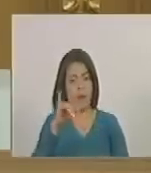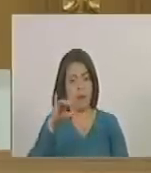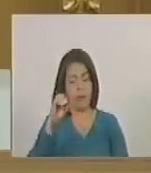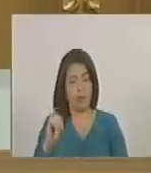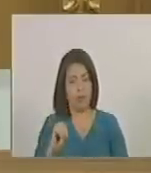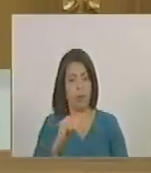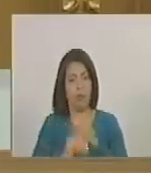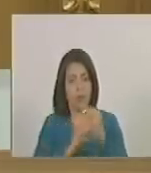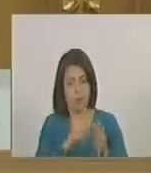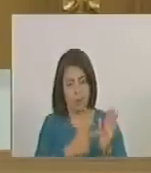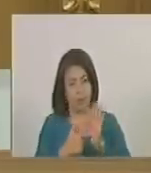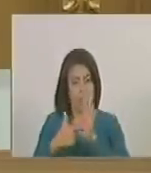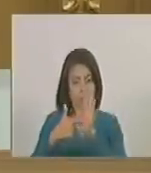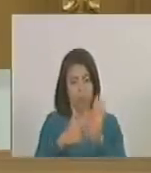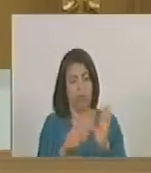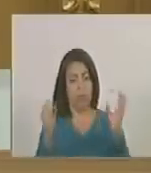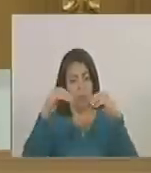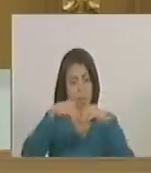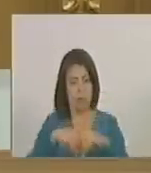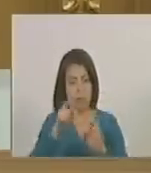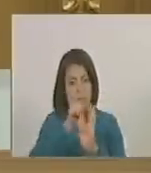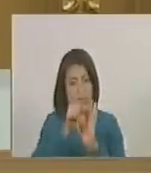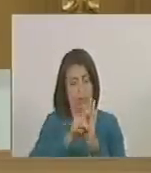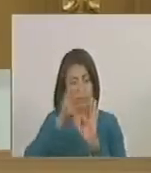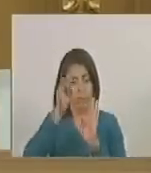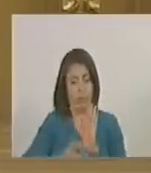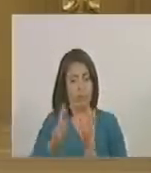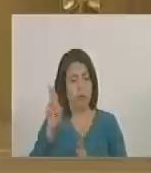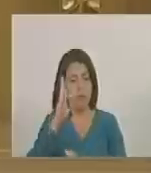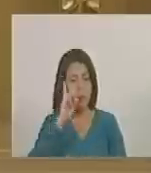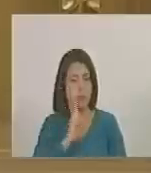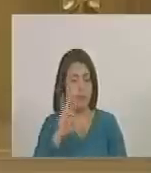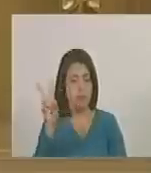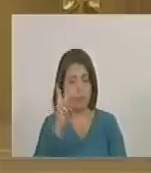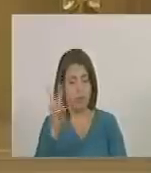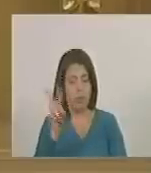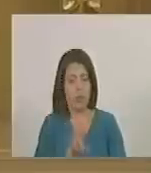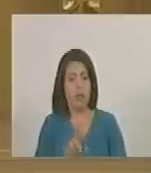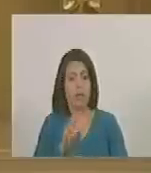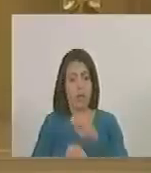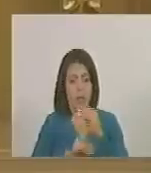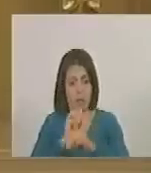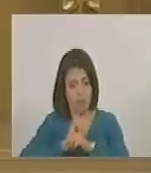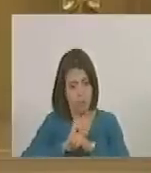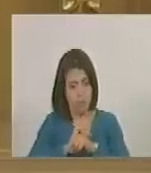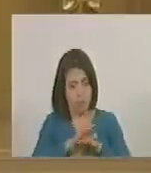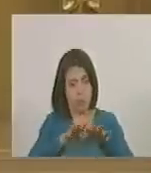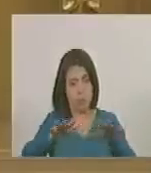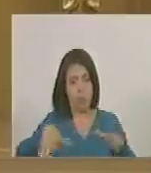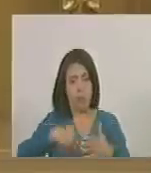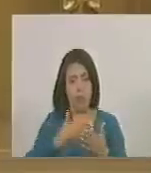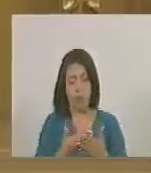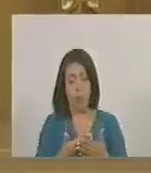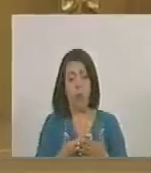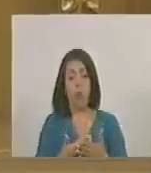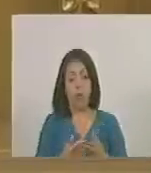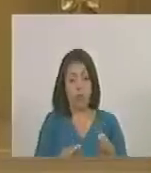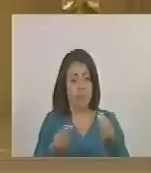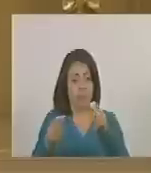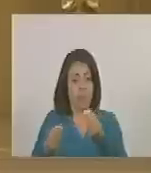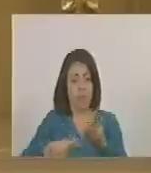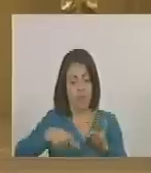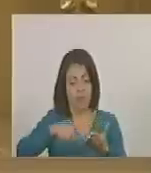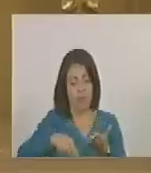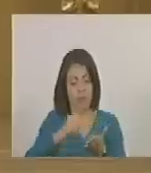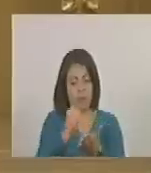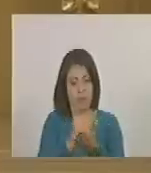Tercero, publicar el presente acuerdo en la Gaceta Oficial de la República Bolivariana de Venezuela y dar máxima difusión del mismo, dado, firmado